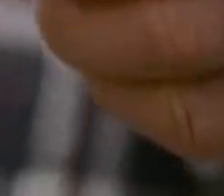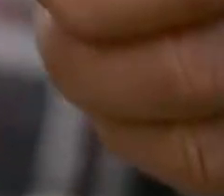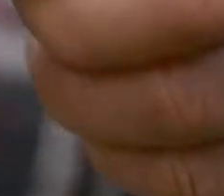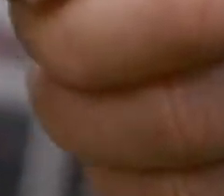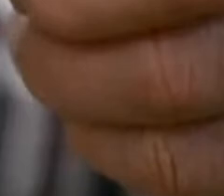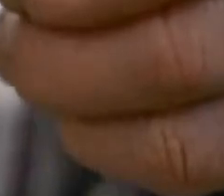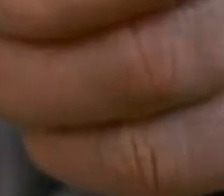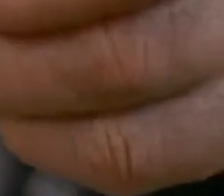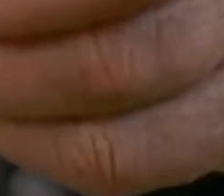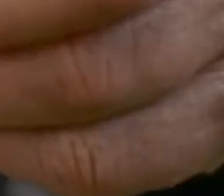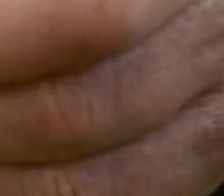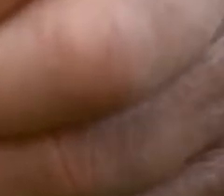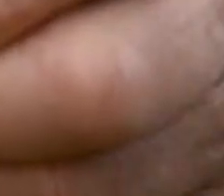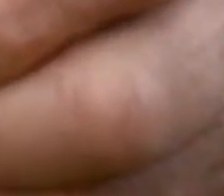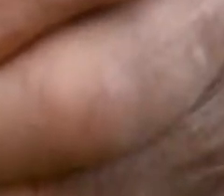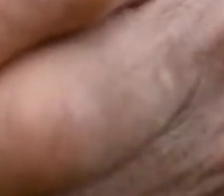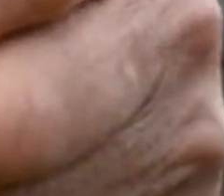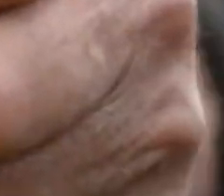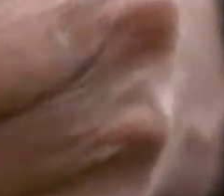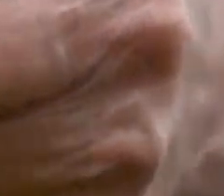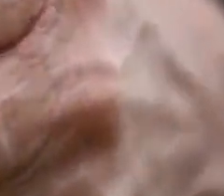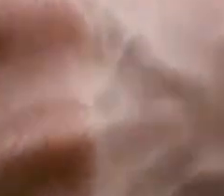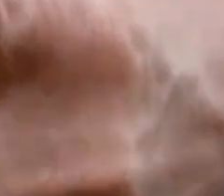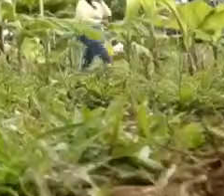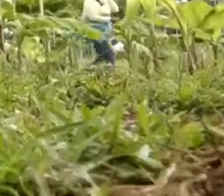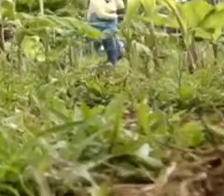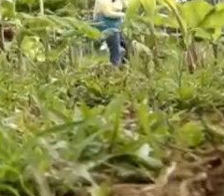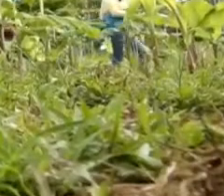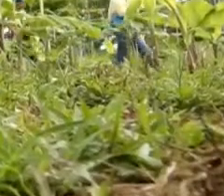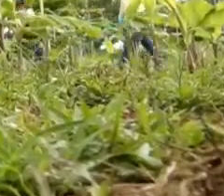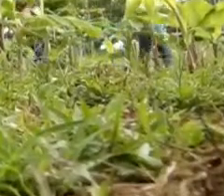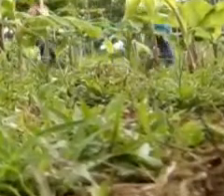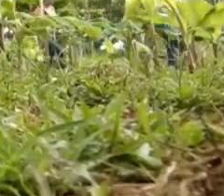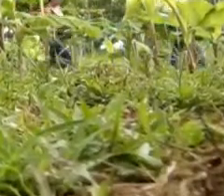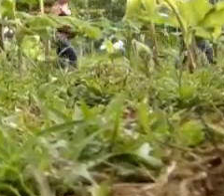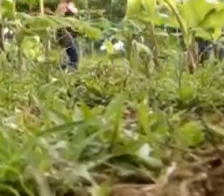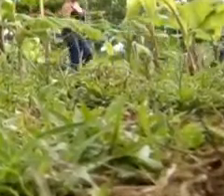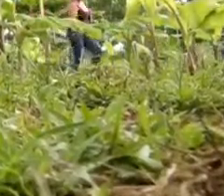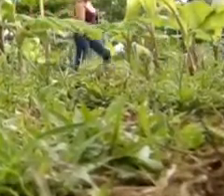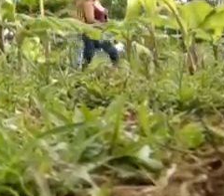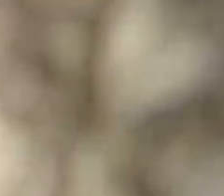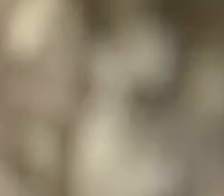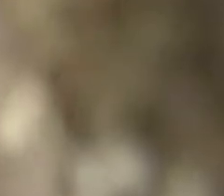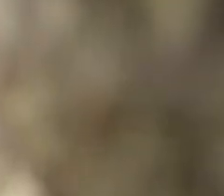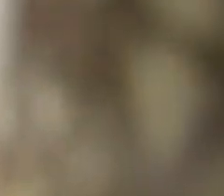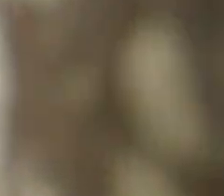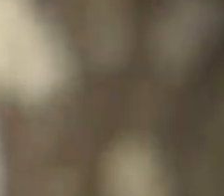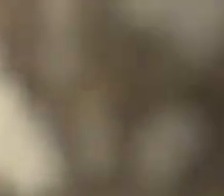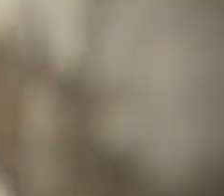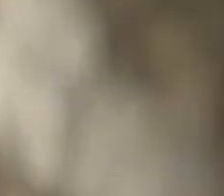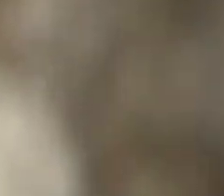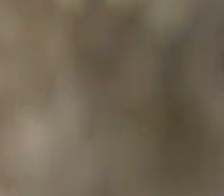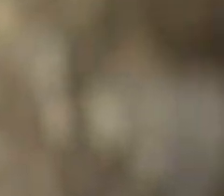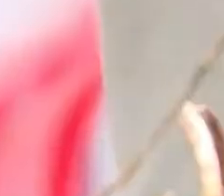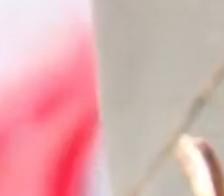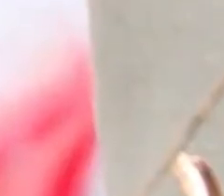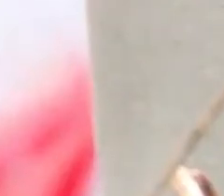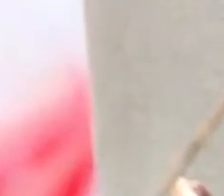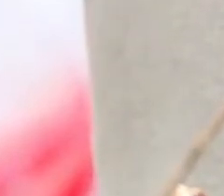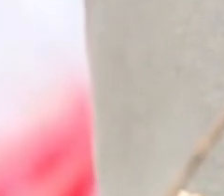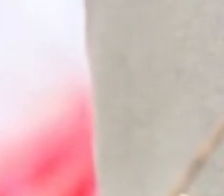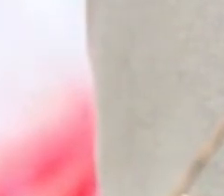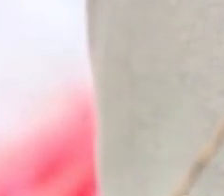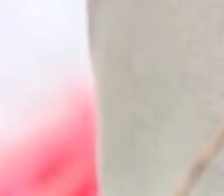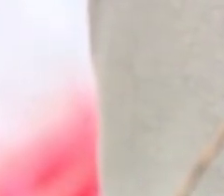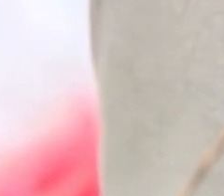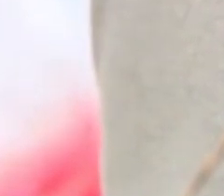un compromiso político constante y recursos adecuados por parte de actores públicos y privados.